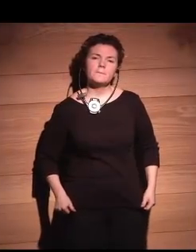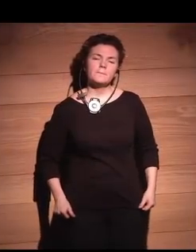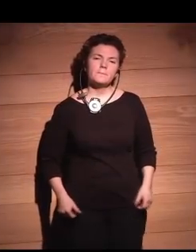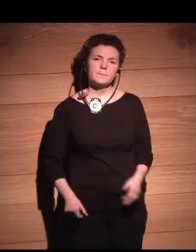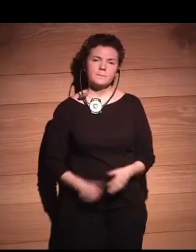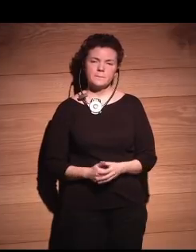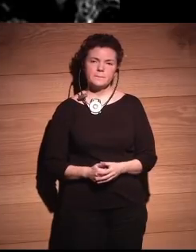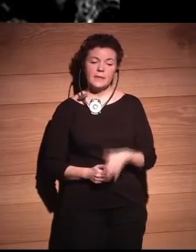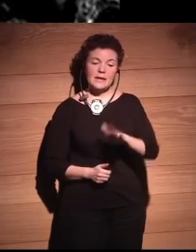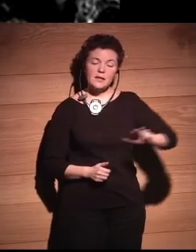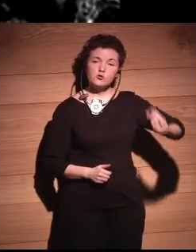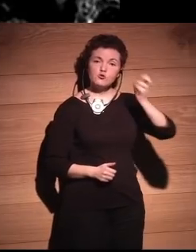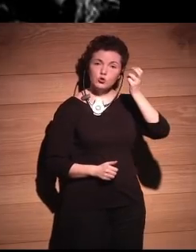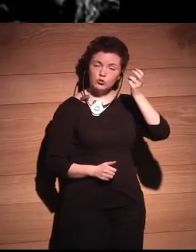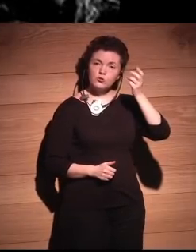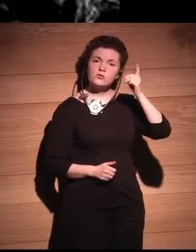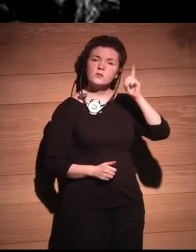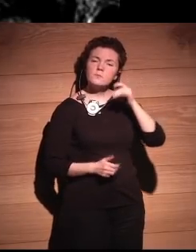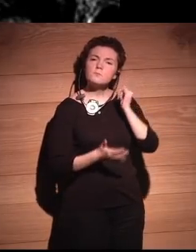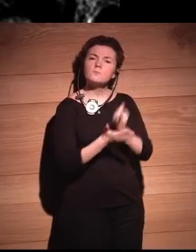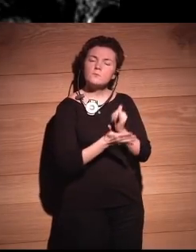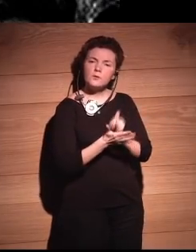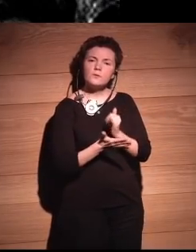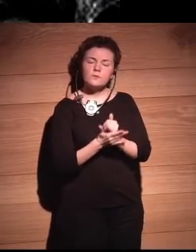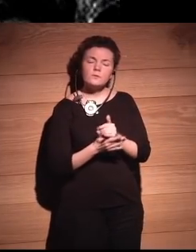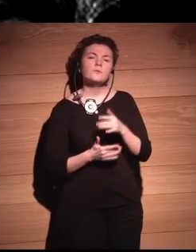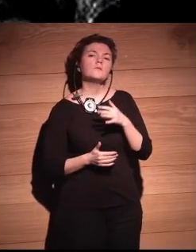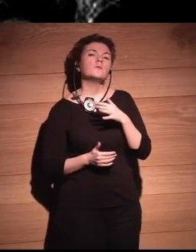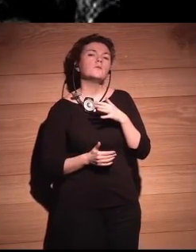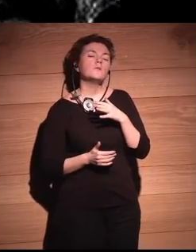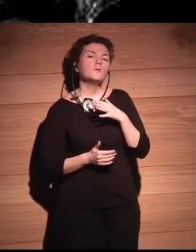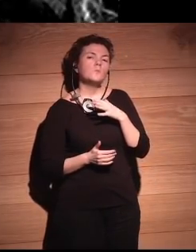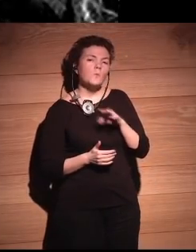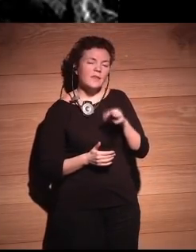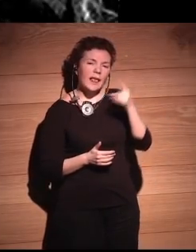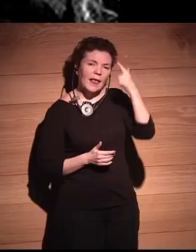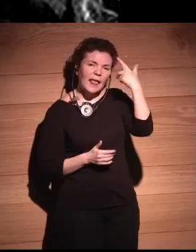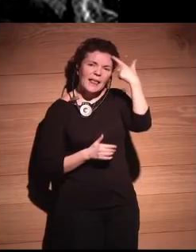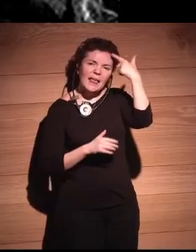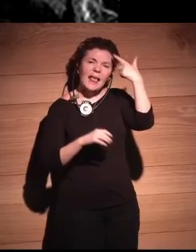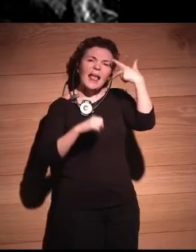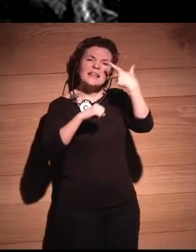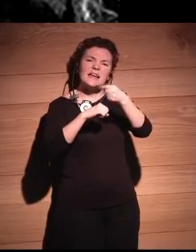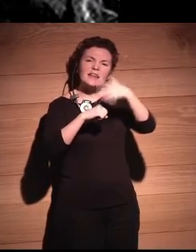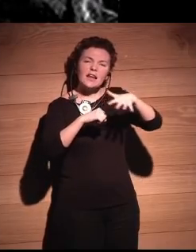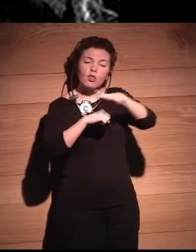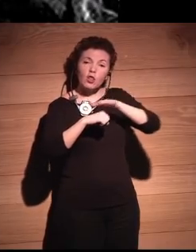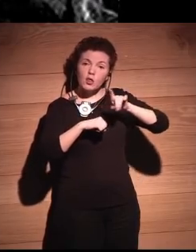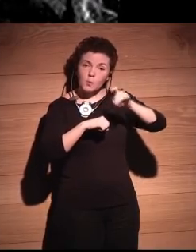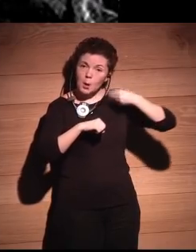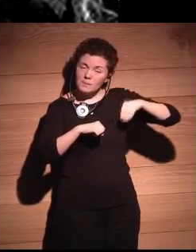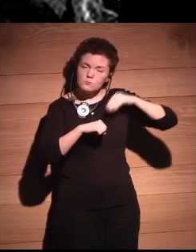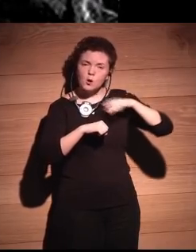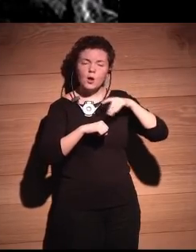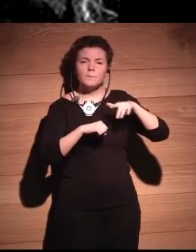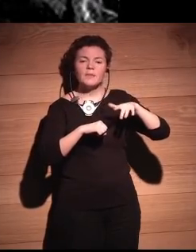Añadimos a una serie de niños más, y en este caso podíamos inyectar áreas más grandes de este tumor, que